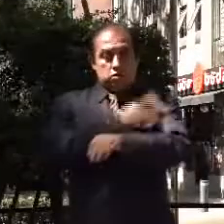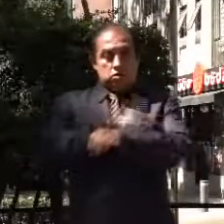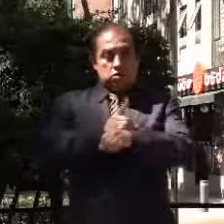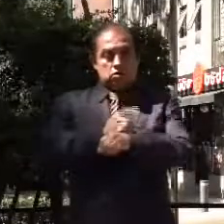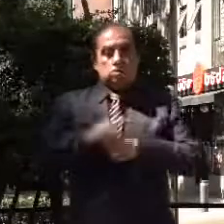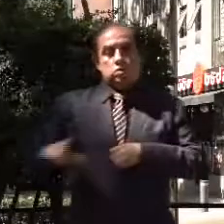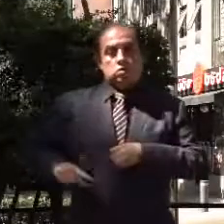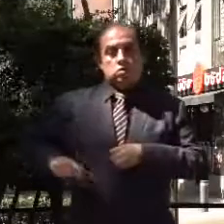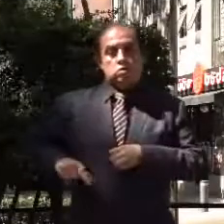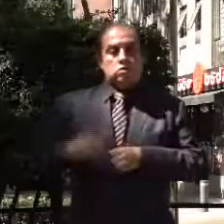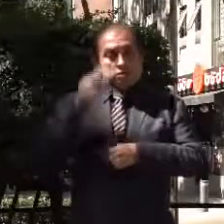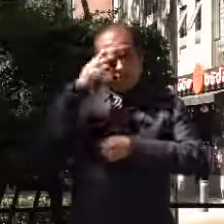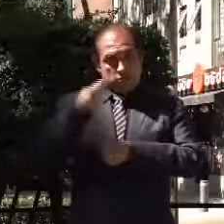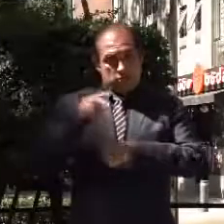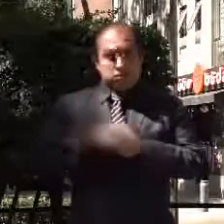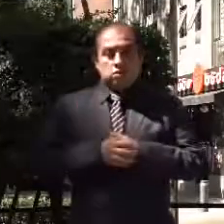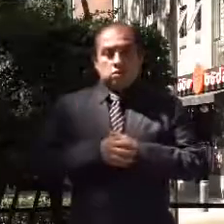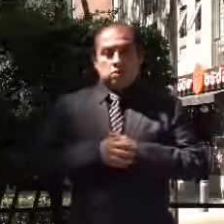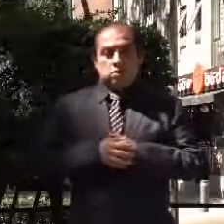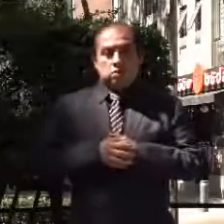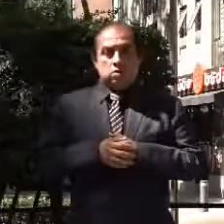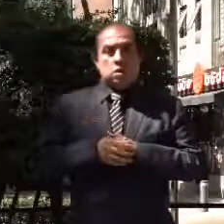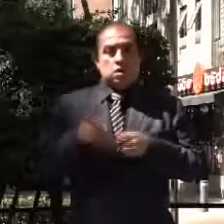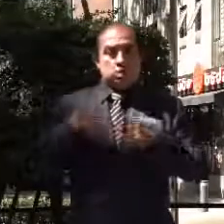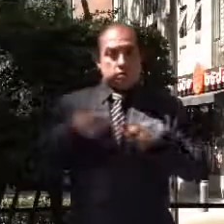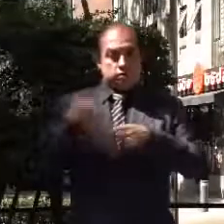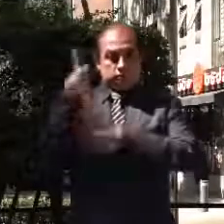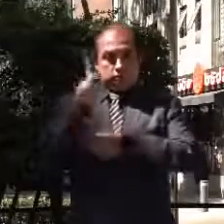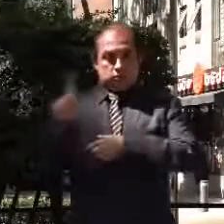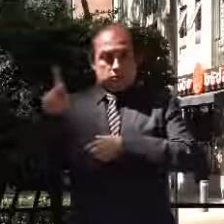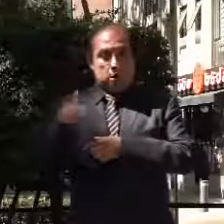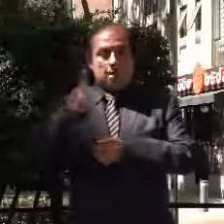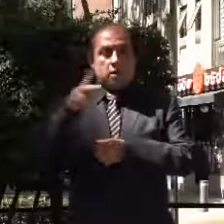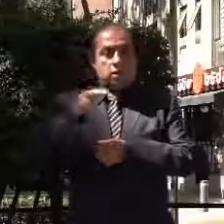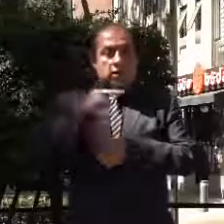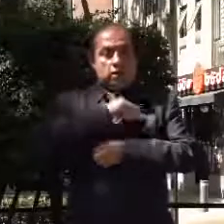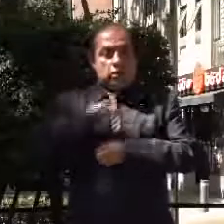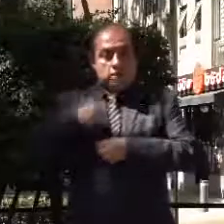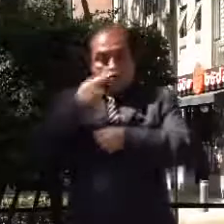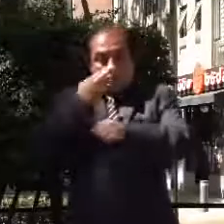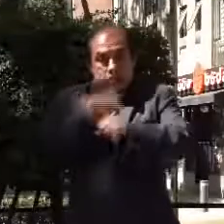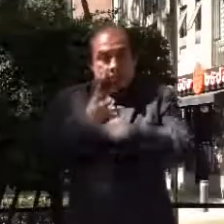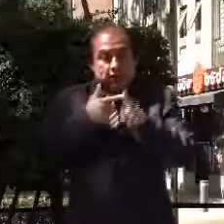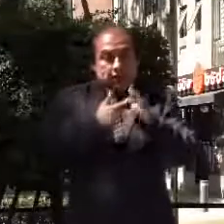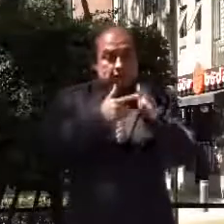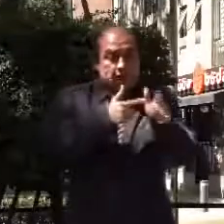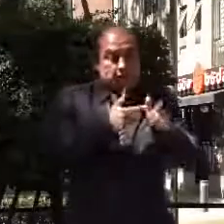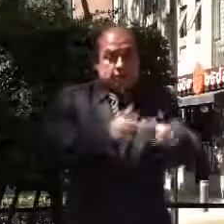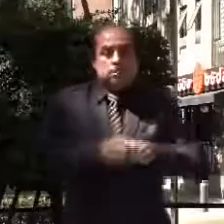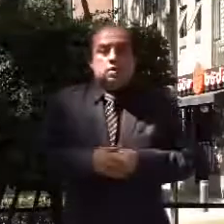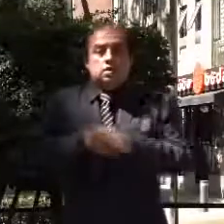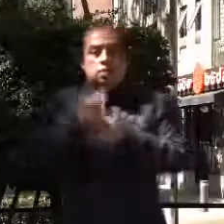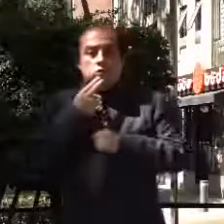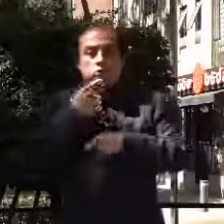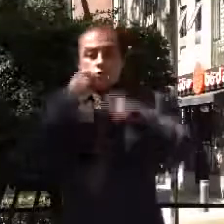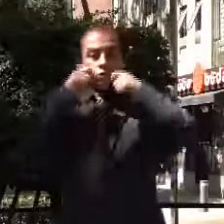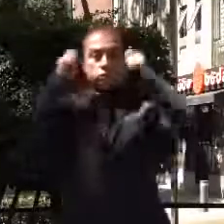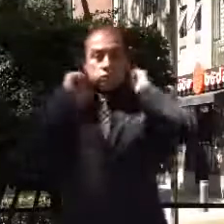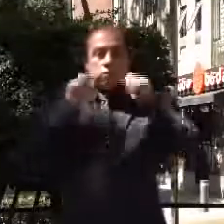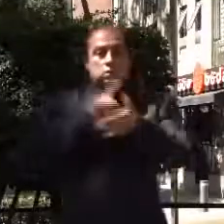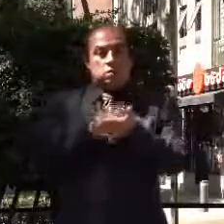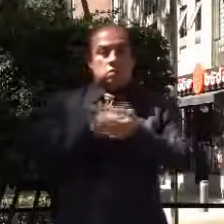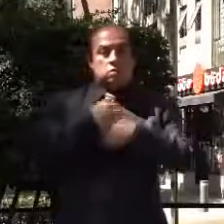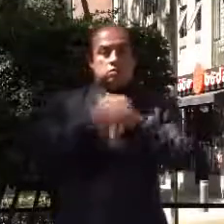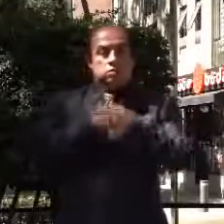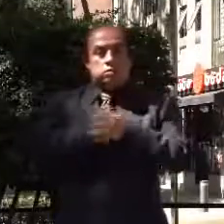también con el gobierno de México, la ciudadanía. Pero nos corresponde a todos seguir insistiendo y insistiendo en el uso del cubrebocas, el lavado de